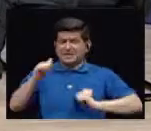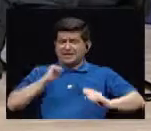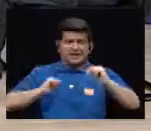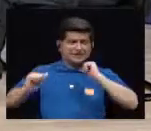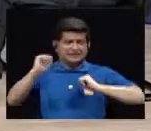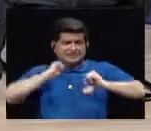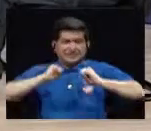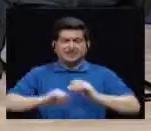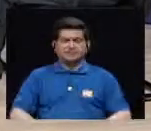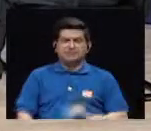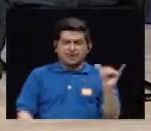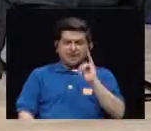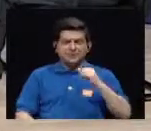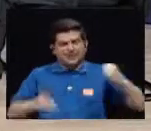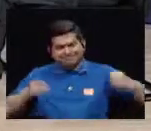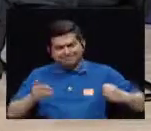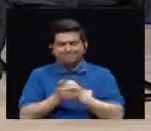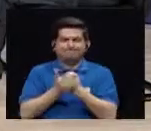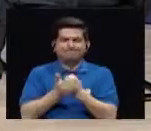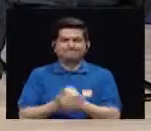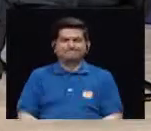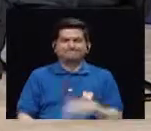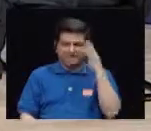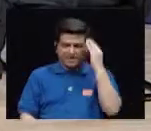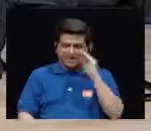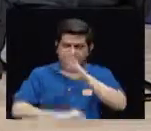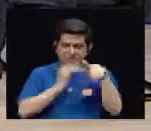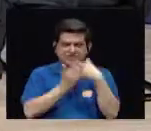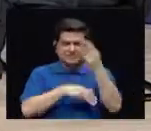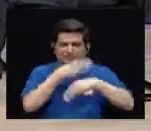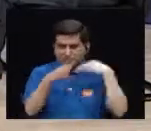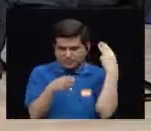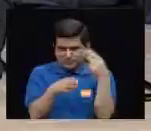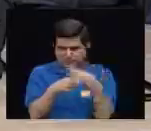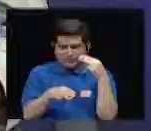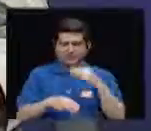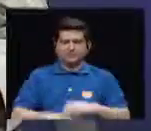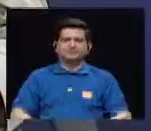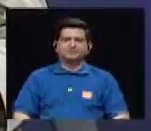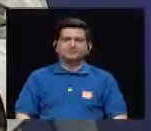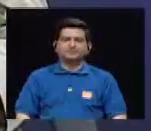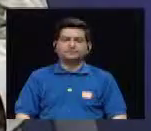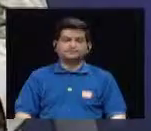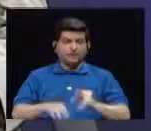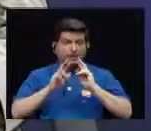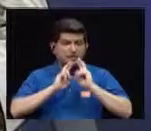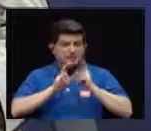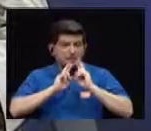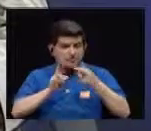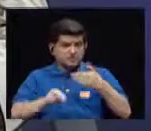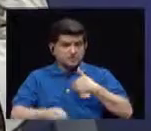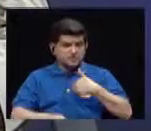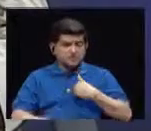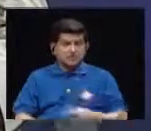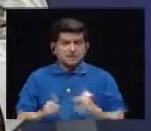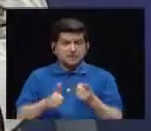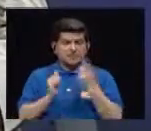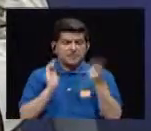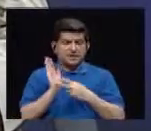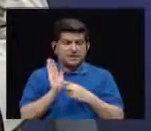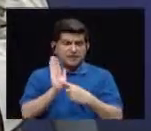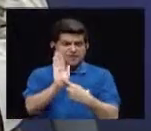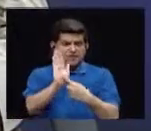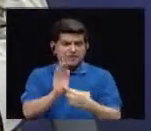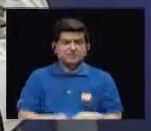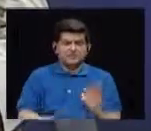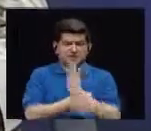drama que también lamentablemente se ha vivido en todo el mundo. ¿Y qué resultado dio el estreno del